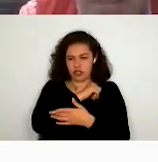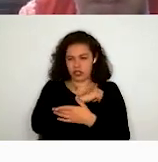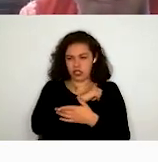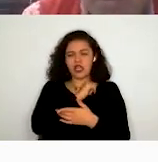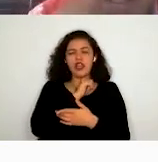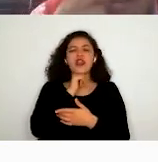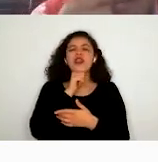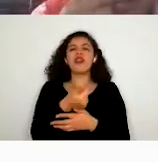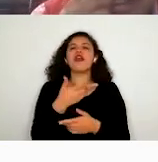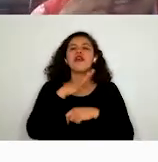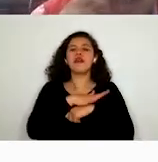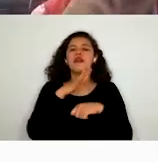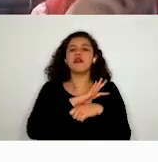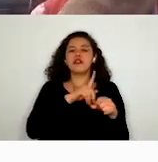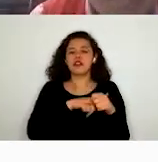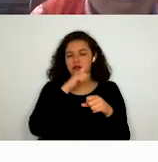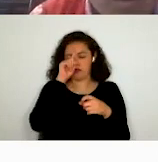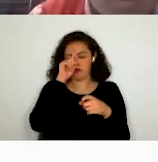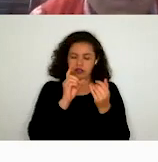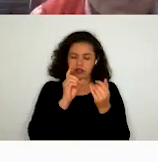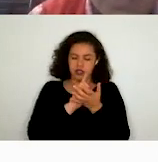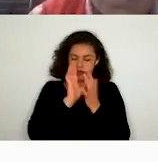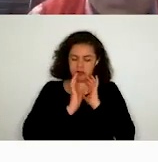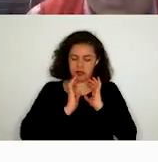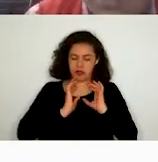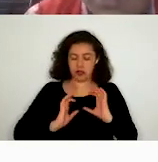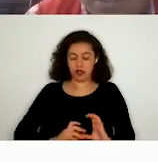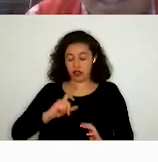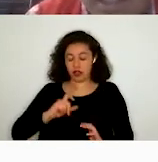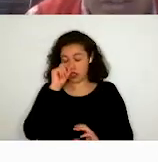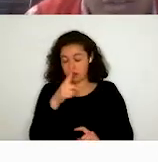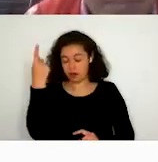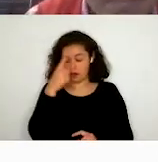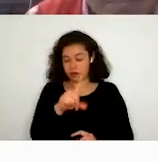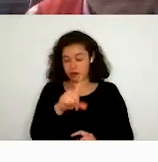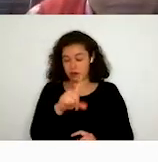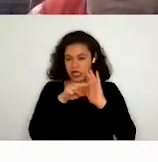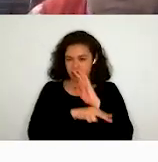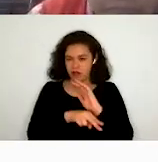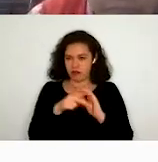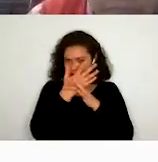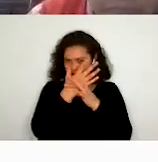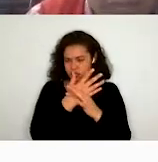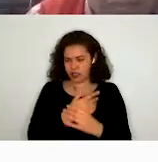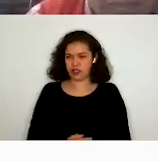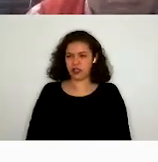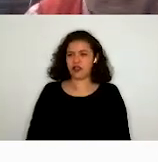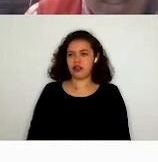las personas con discapacidad motriz, de acuerdo a las disposiciones que establece la norma.